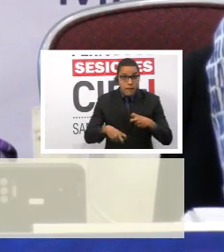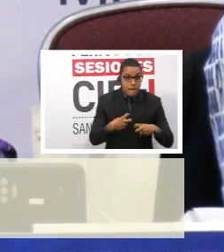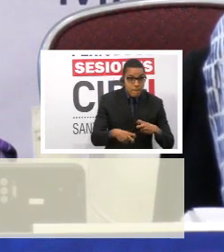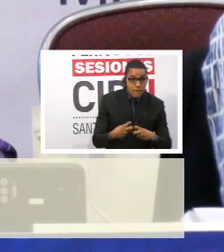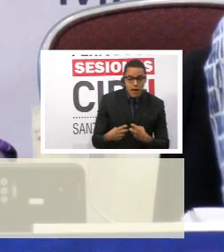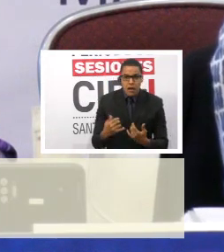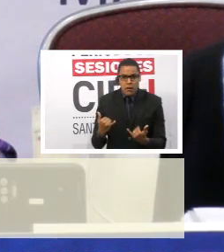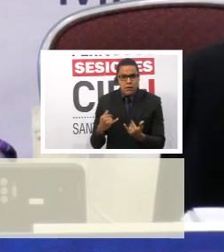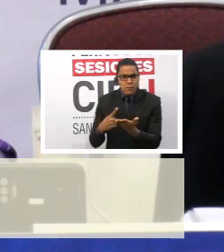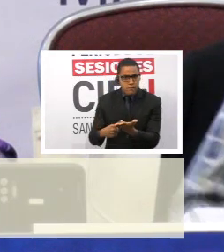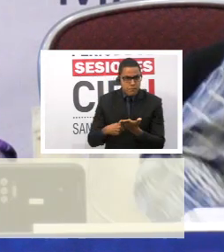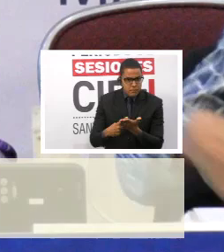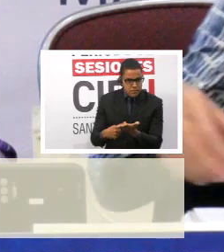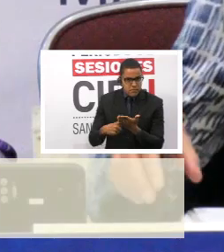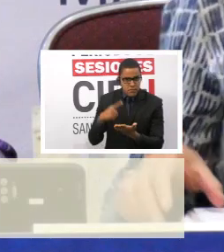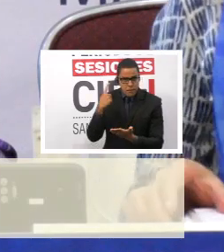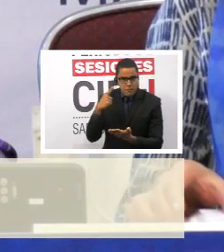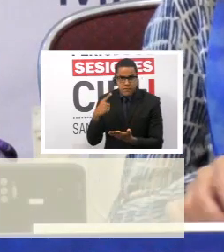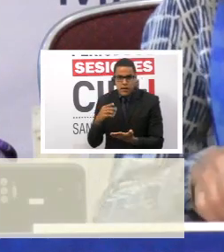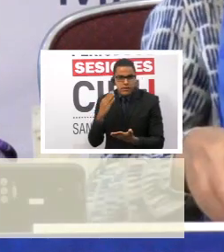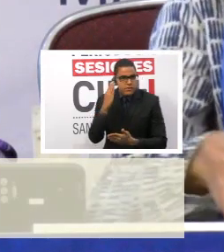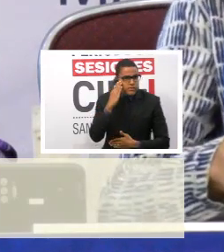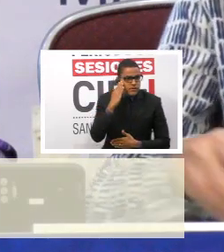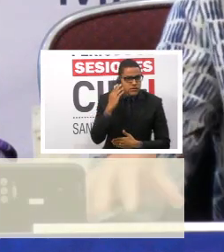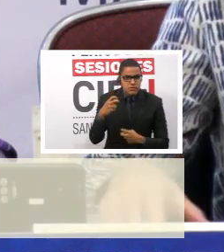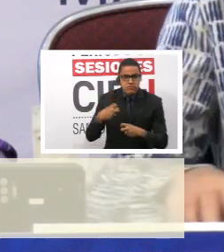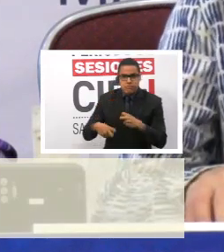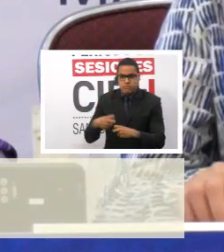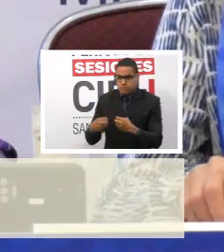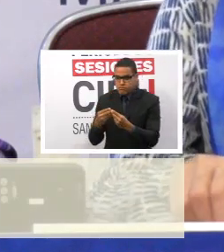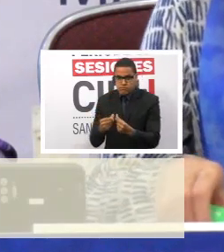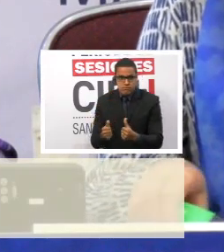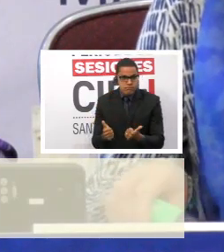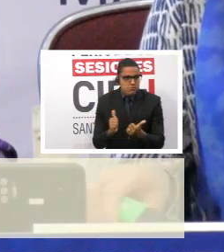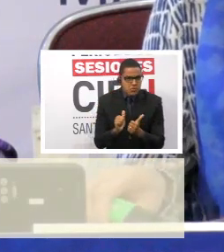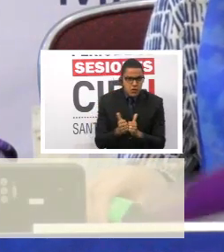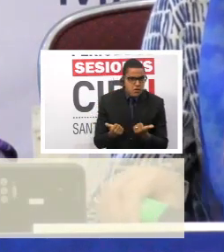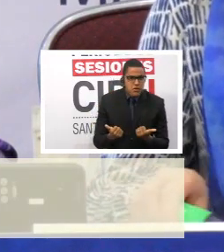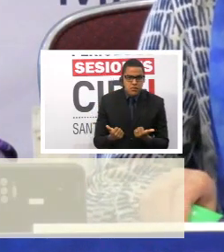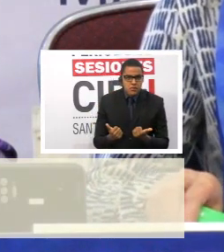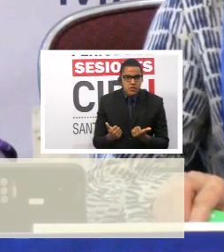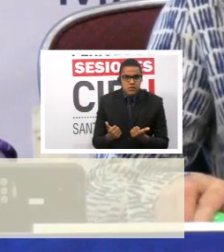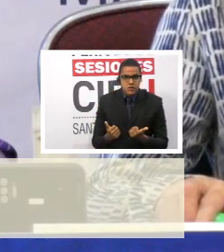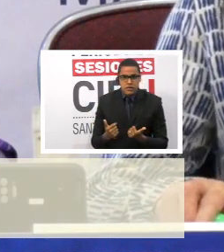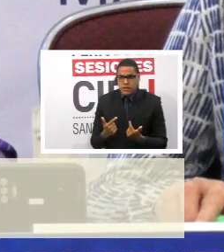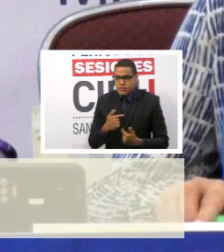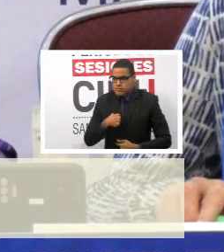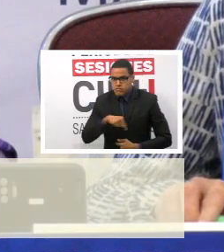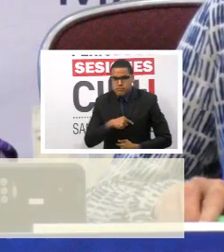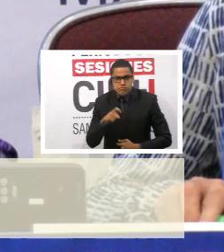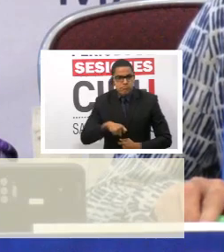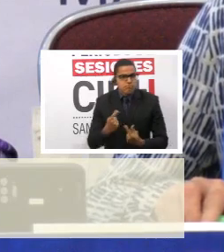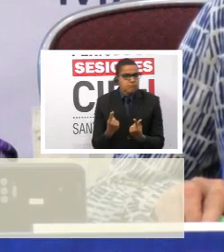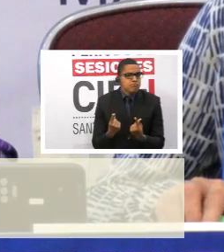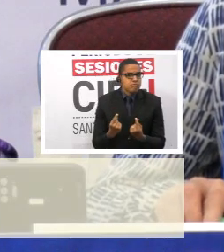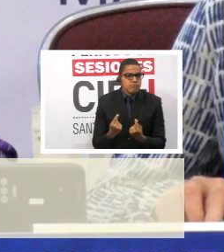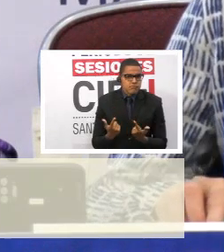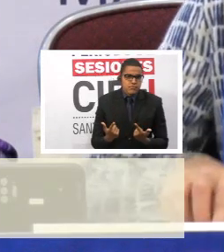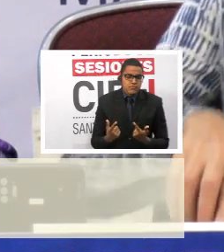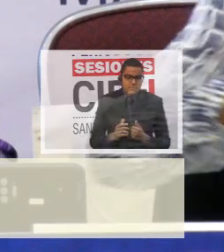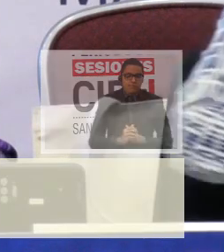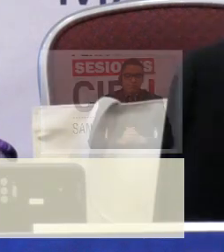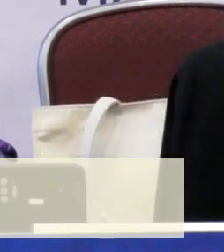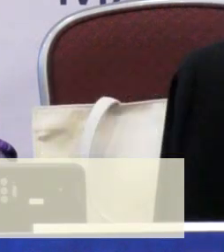trina a las seis bajas de comisión en orden recommendations el rector tiene efectos